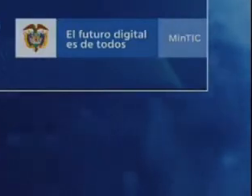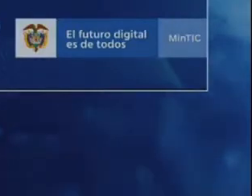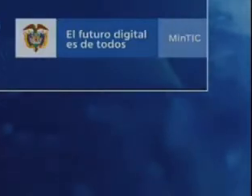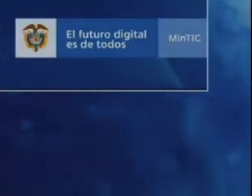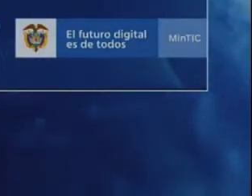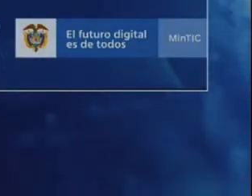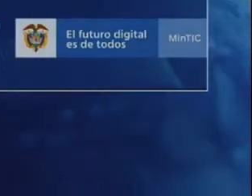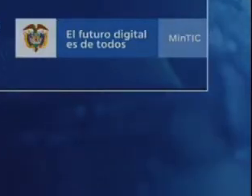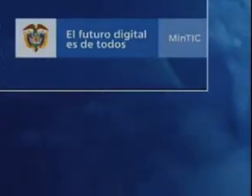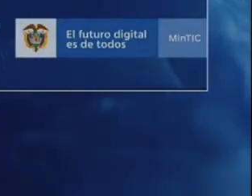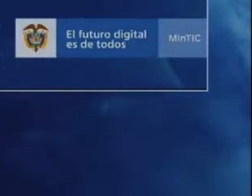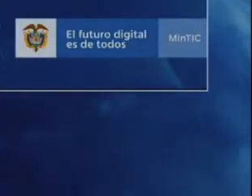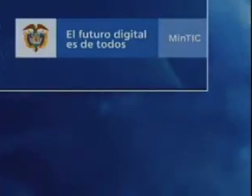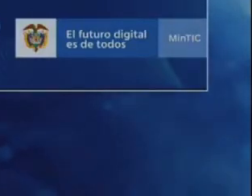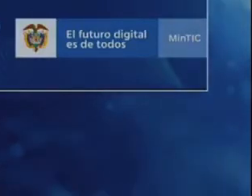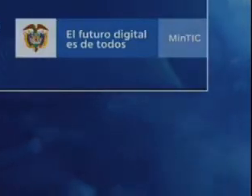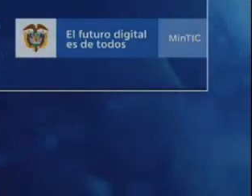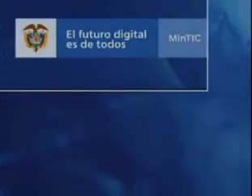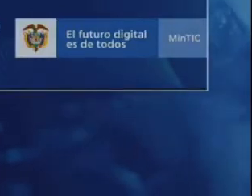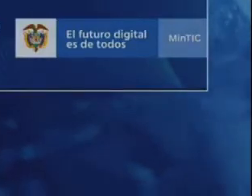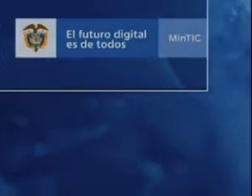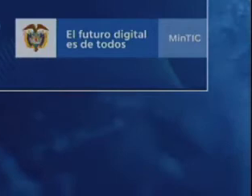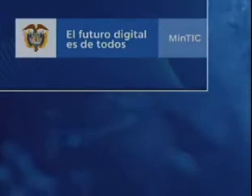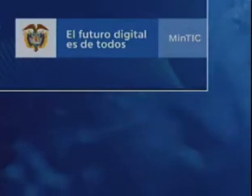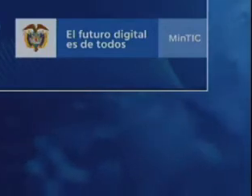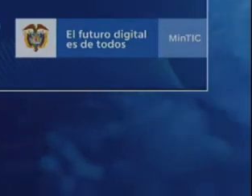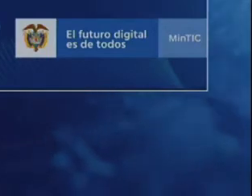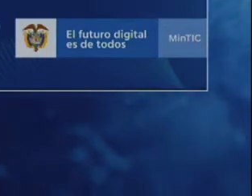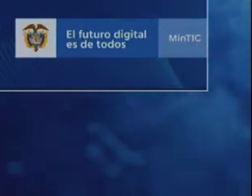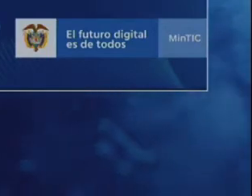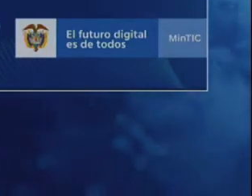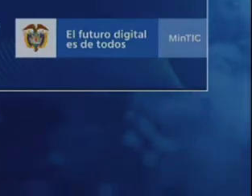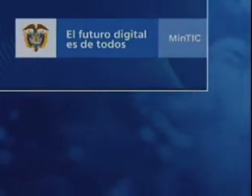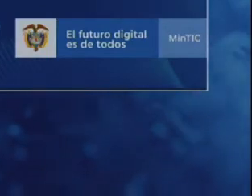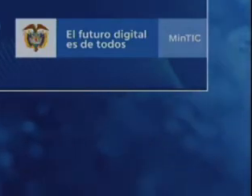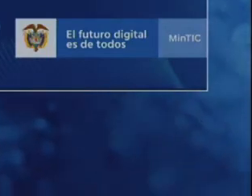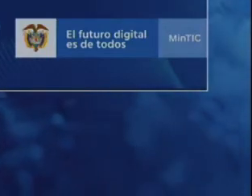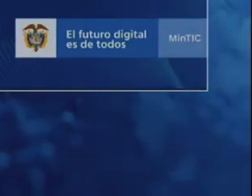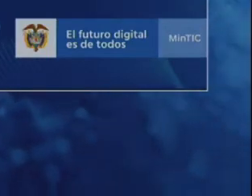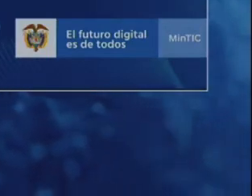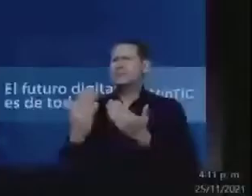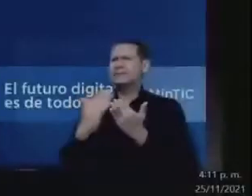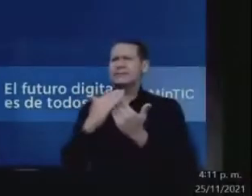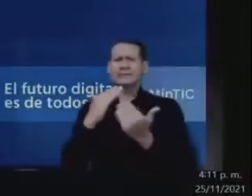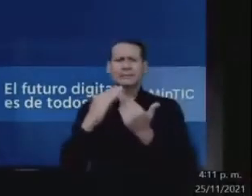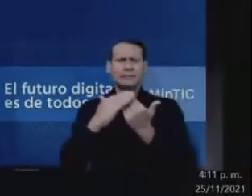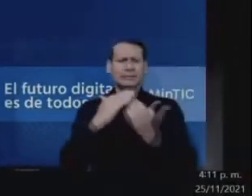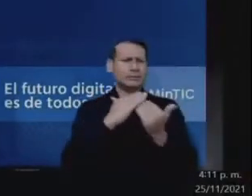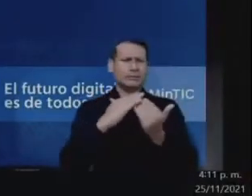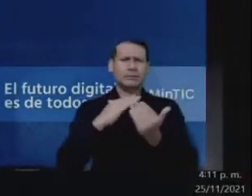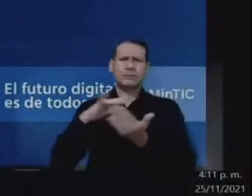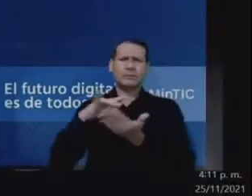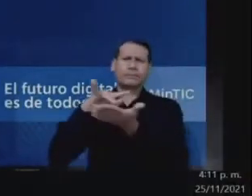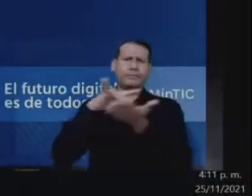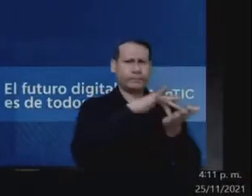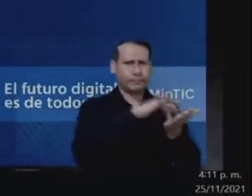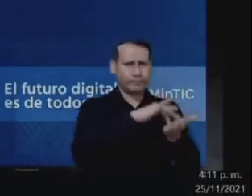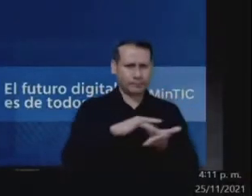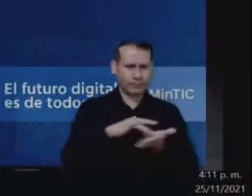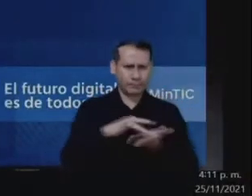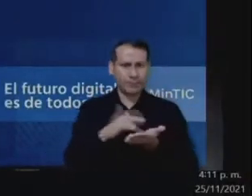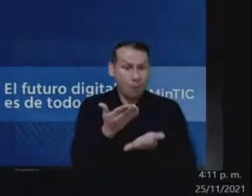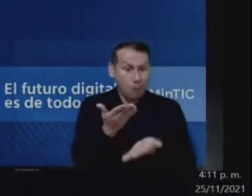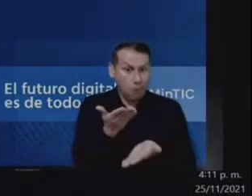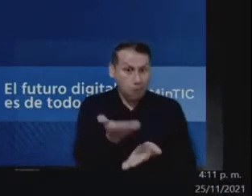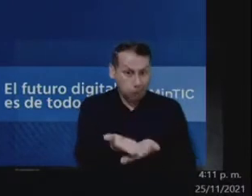precisamente agradecer la participación y la invitación a este Congreso Internacional del Espectro y pues básicamente a este panel